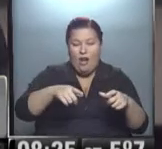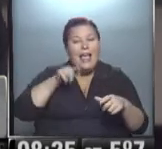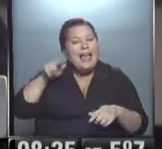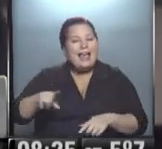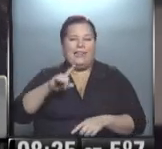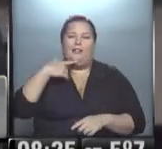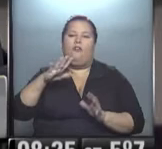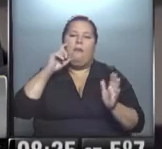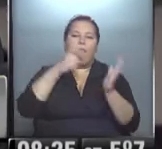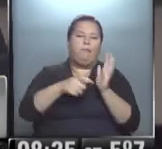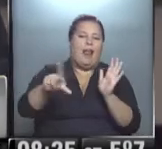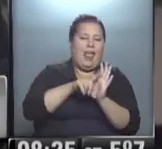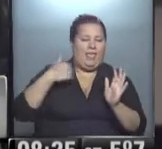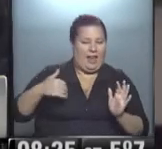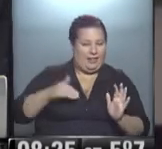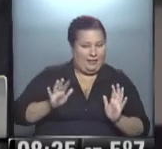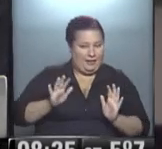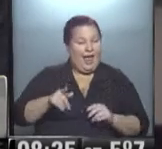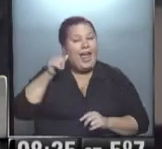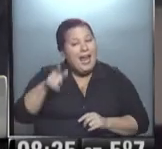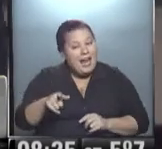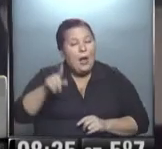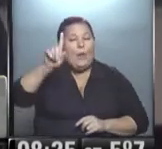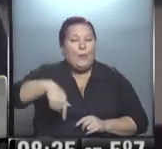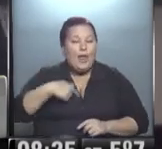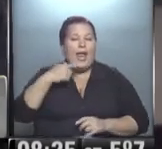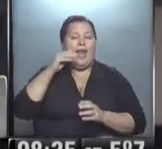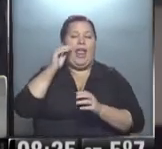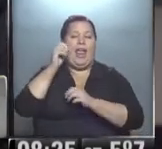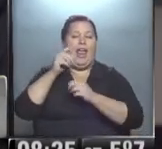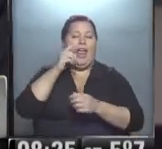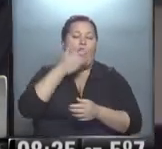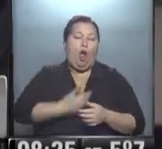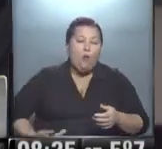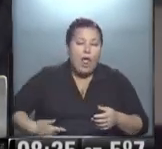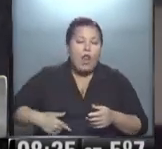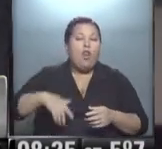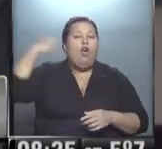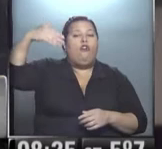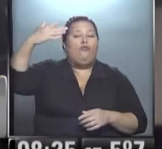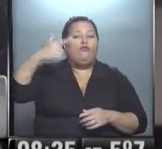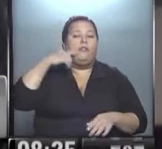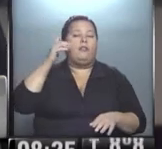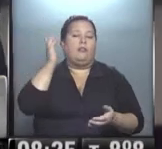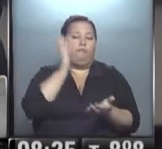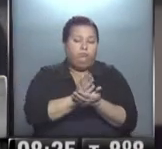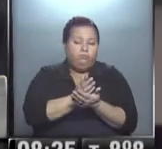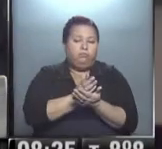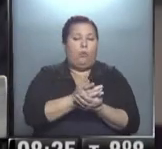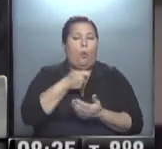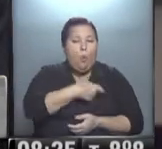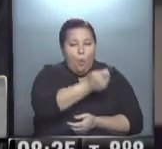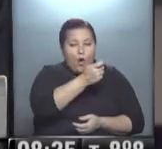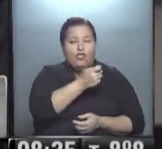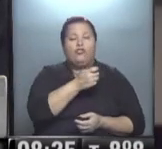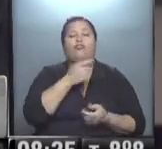incumplir la ley para el gobierno argentino esto sometería a los funcionarios a una falta penal una falta